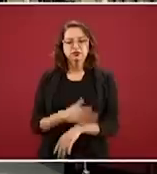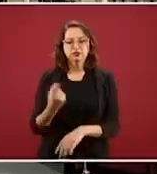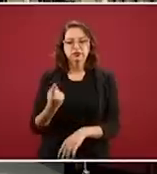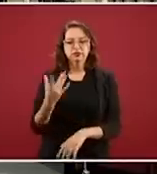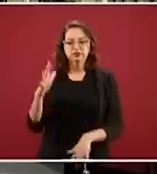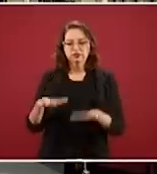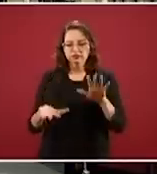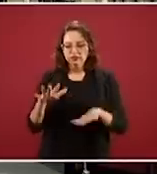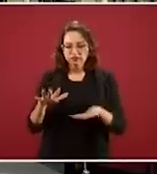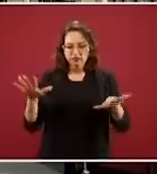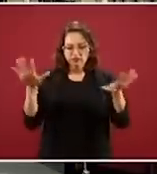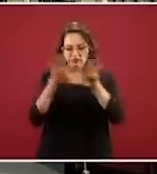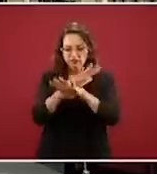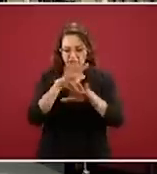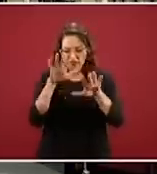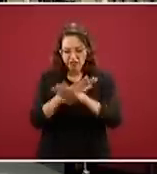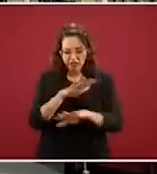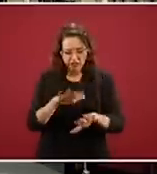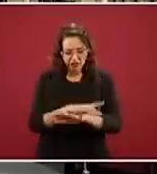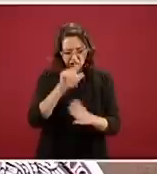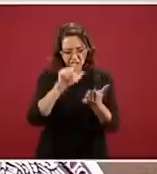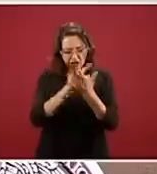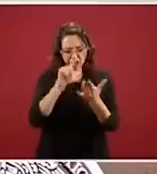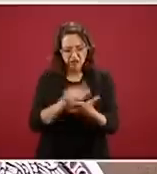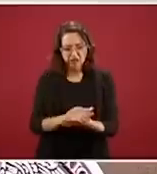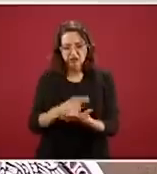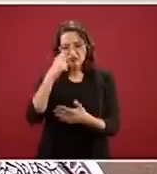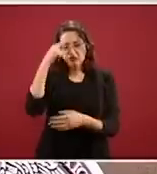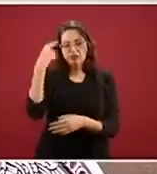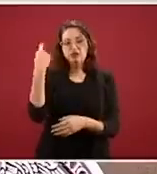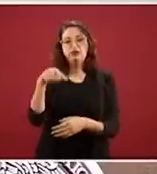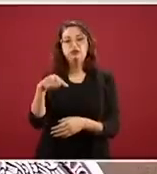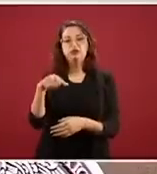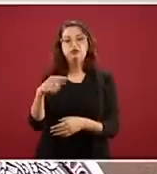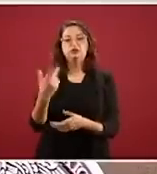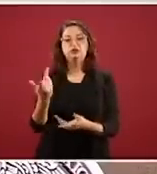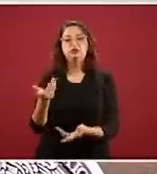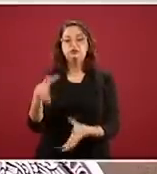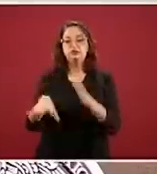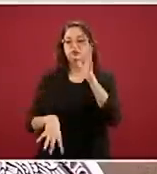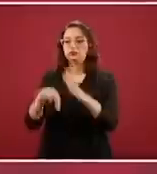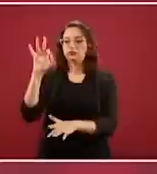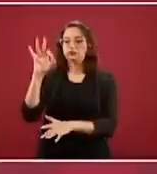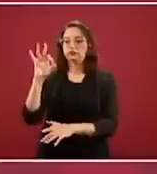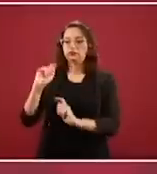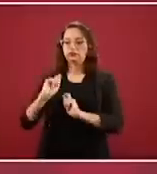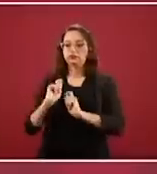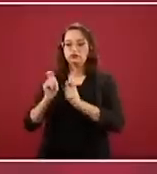modificaciones, reformas, para que se eligiera a fiscales,